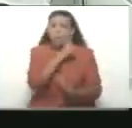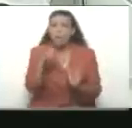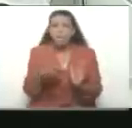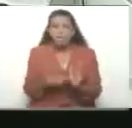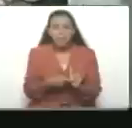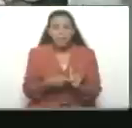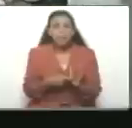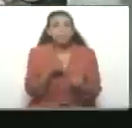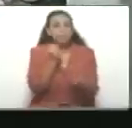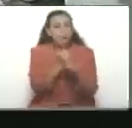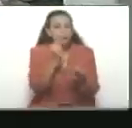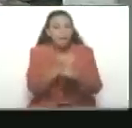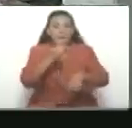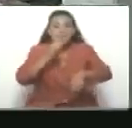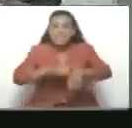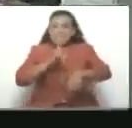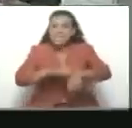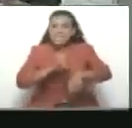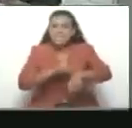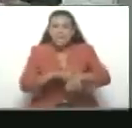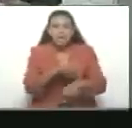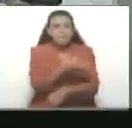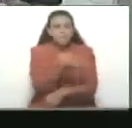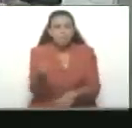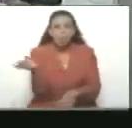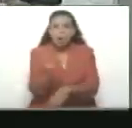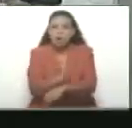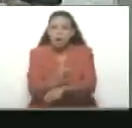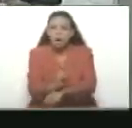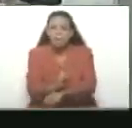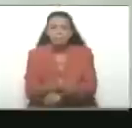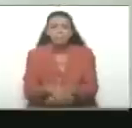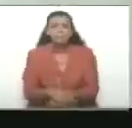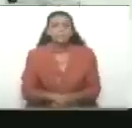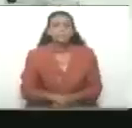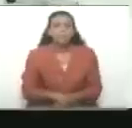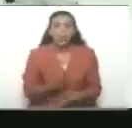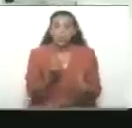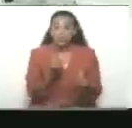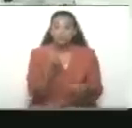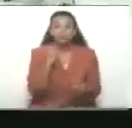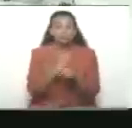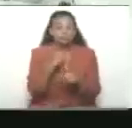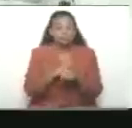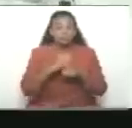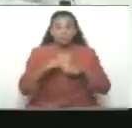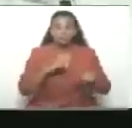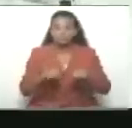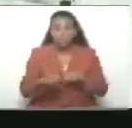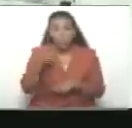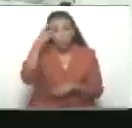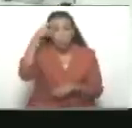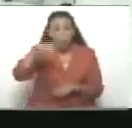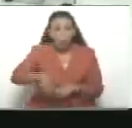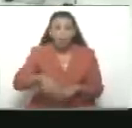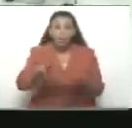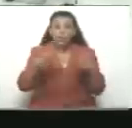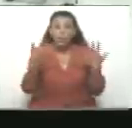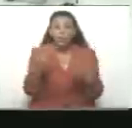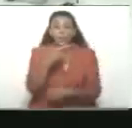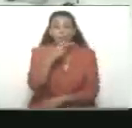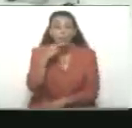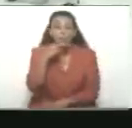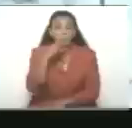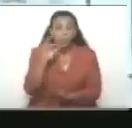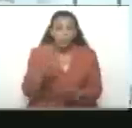una obra en tiempo récord pero en calidad Revolucionaria mucha calidad Revolucionaria y hoy presidente nos llena de